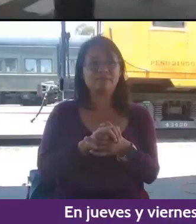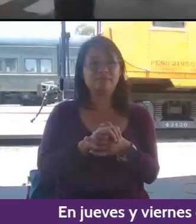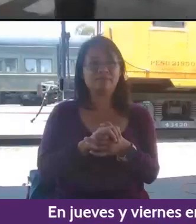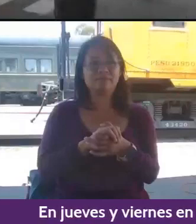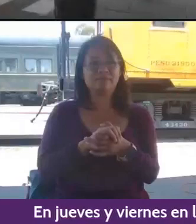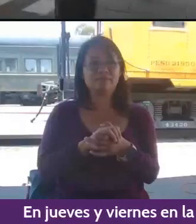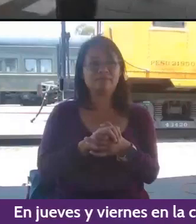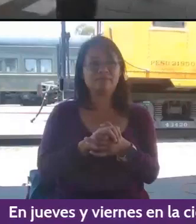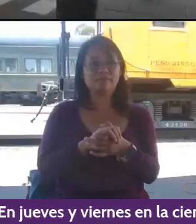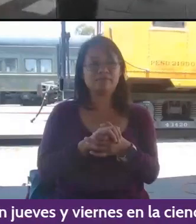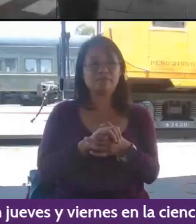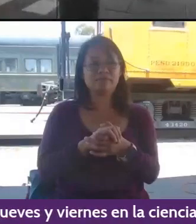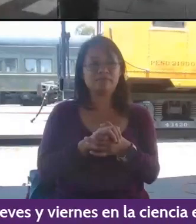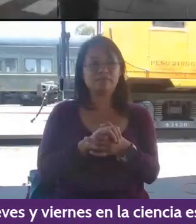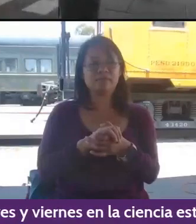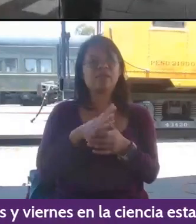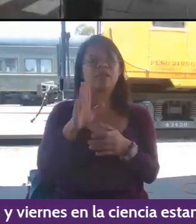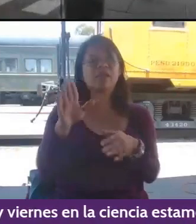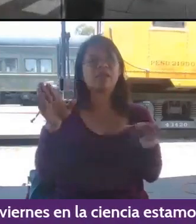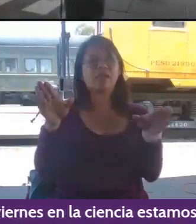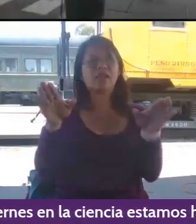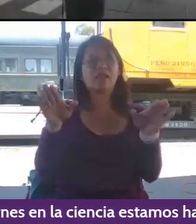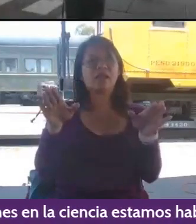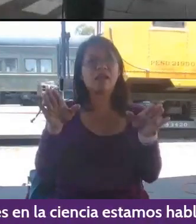industria de los aviones, eso es verdad, eso es.